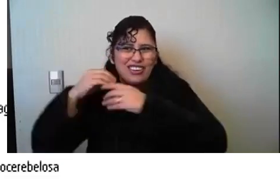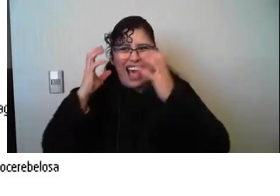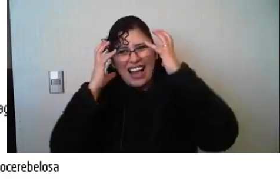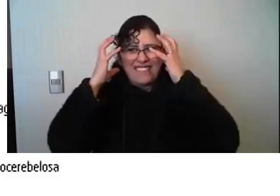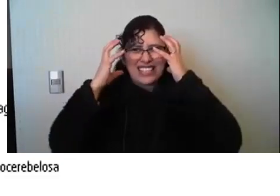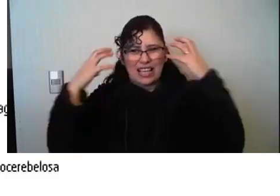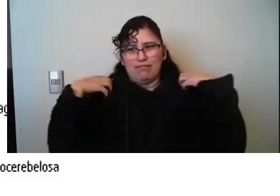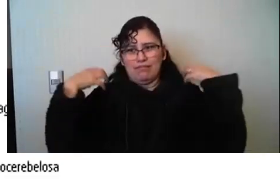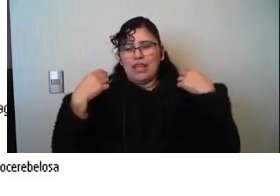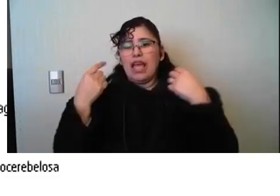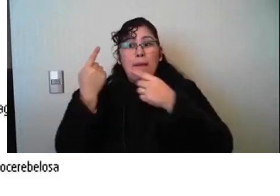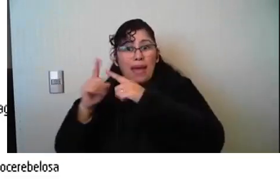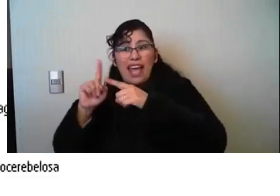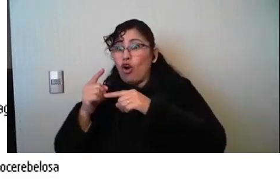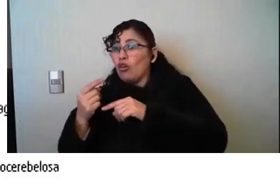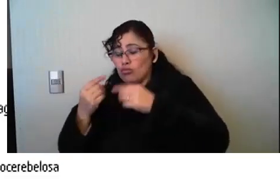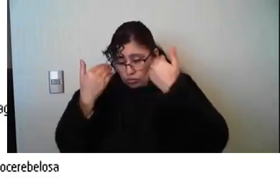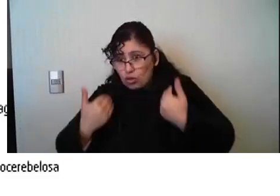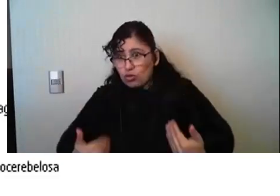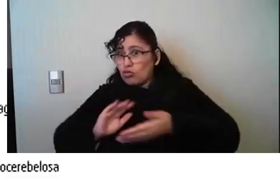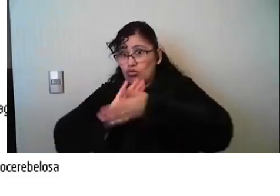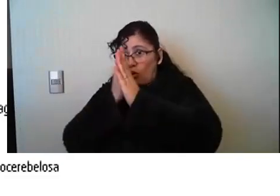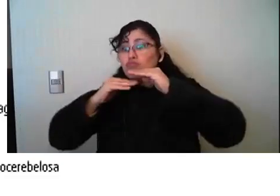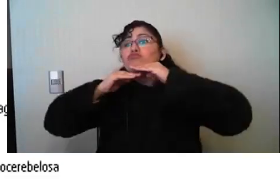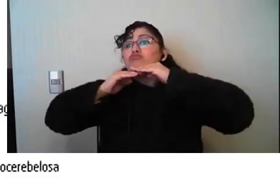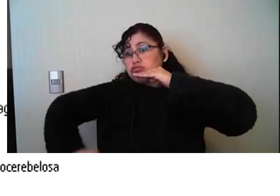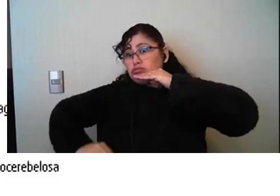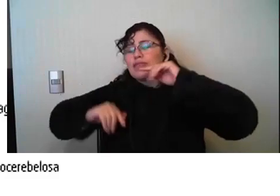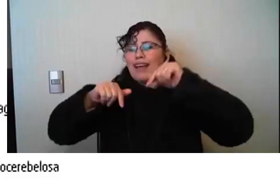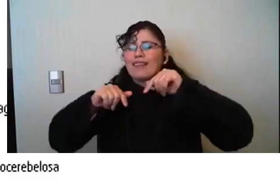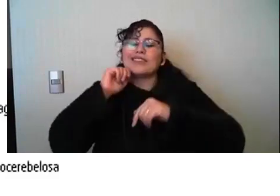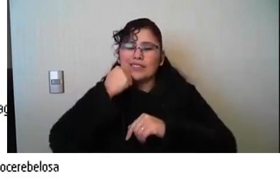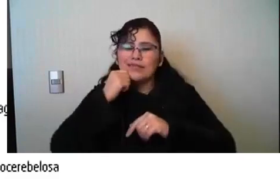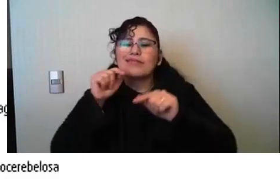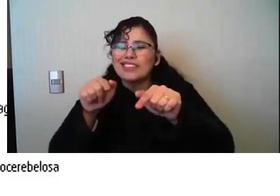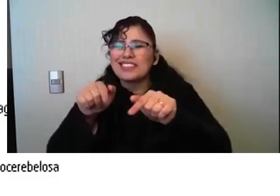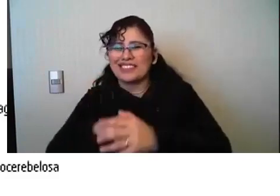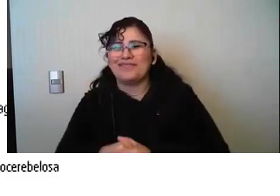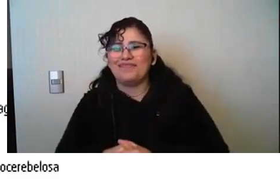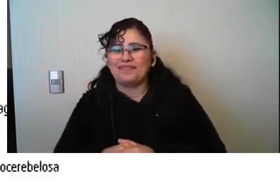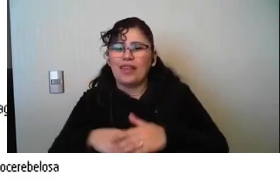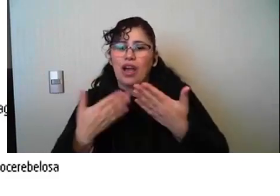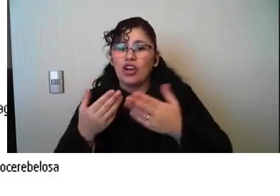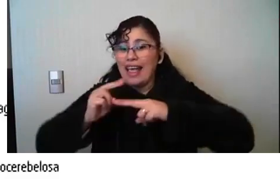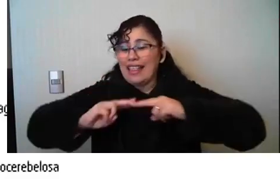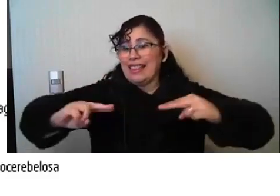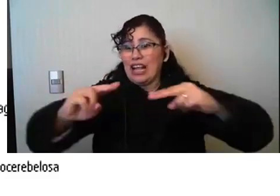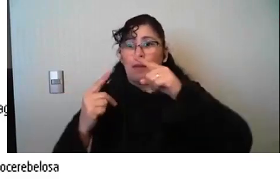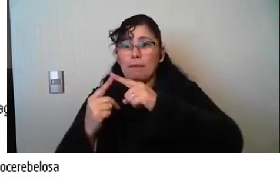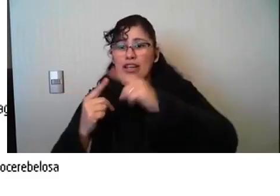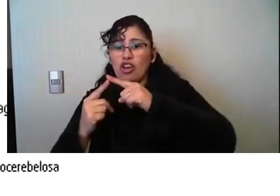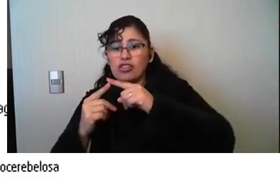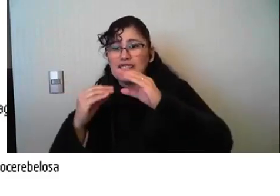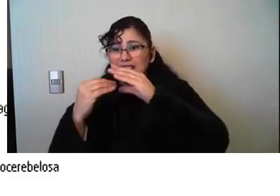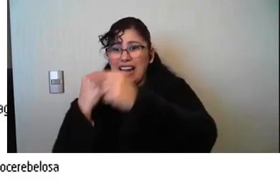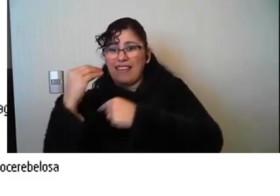sistema vestibular. Bueno, entonces la partida es acá para entender este dibujo. Tracto espinocerebeloso directo, tracto espinocerebeloso